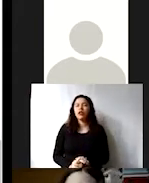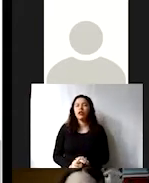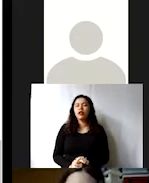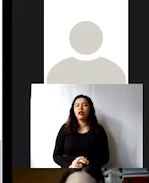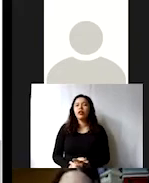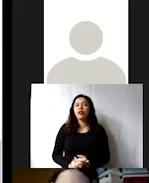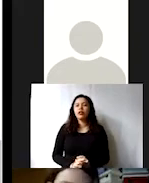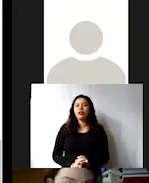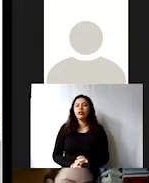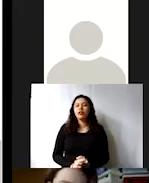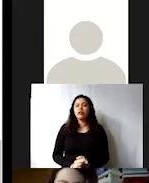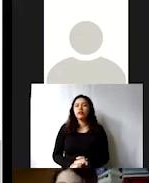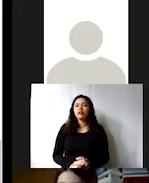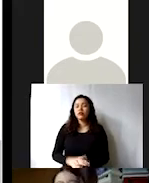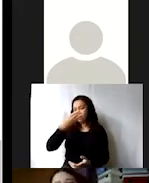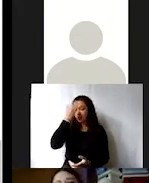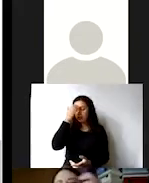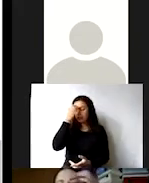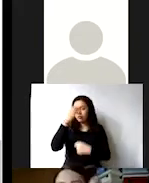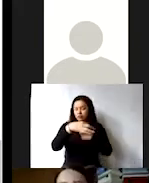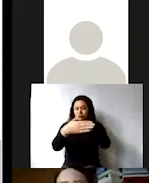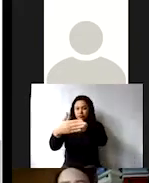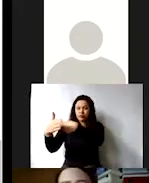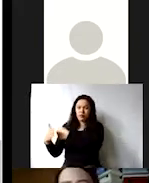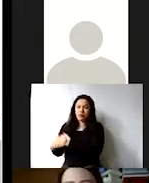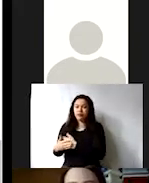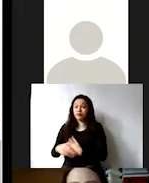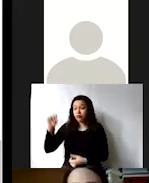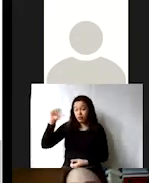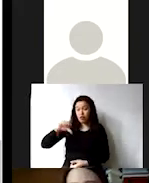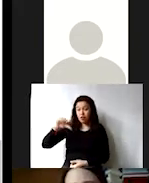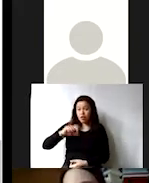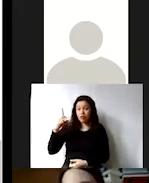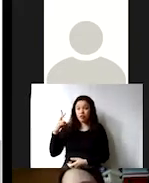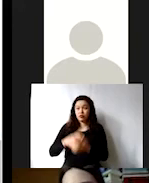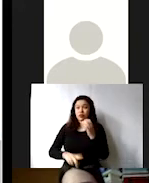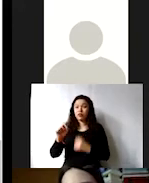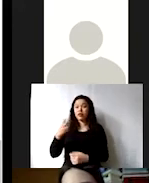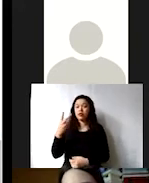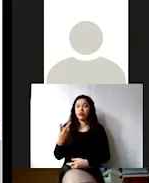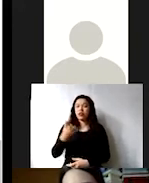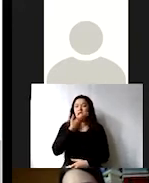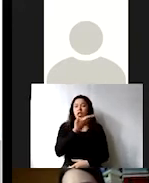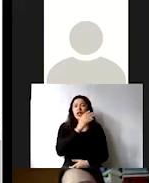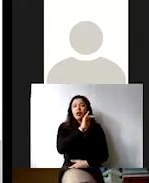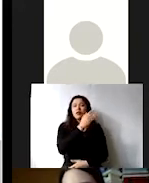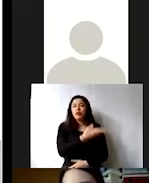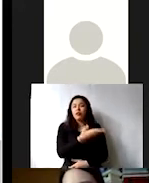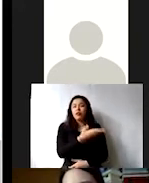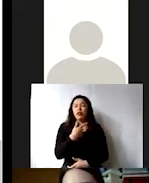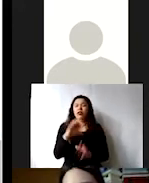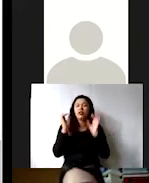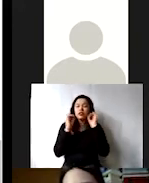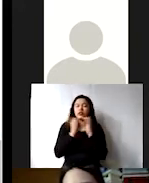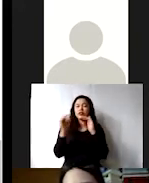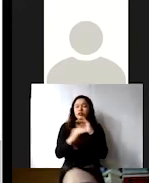no sé si conocían esta convocatoria, pero este año les pedían, sobre todo organizaciones de base que